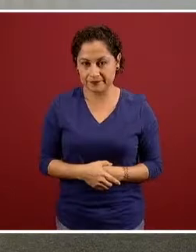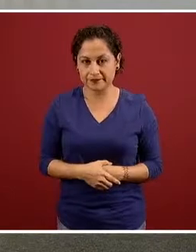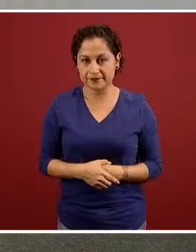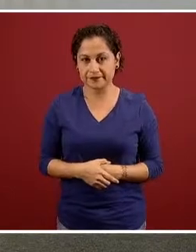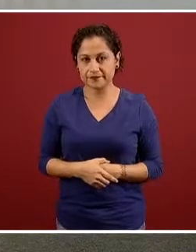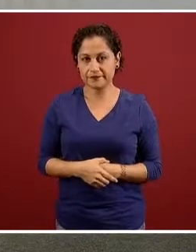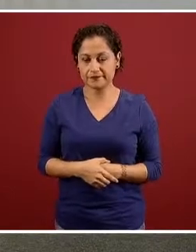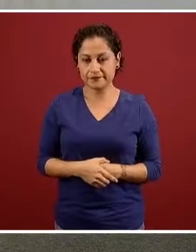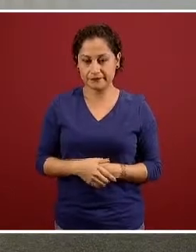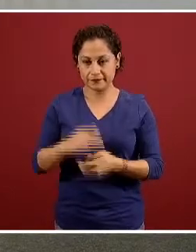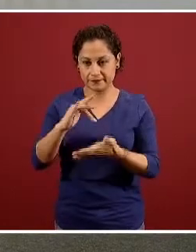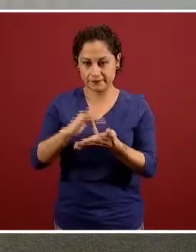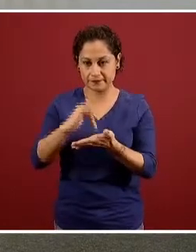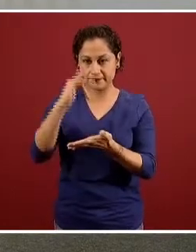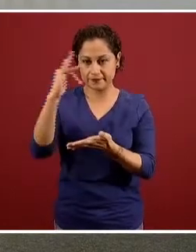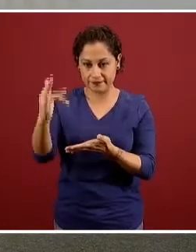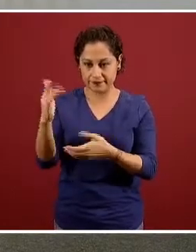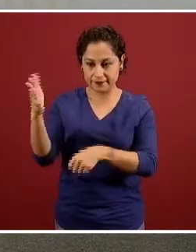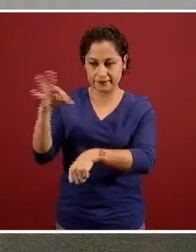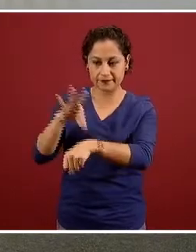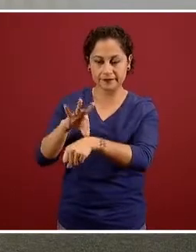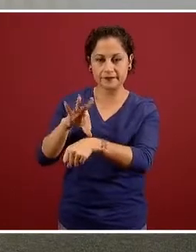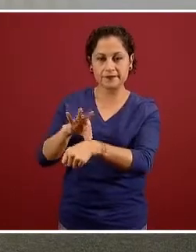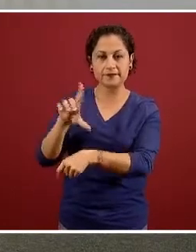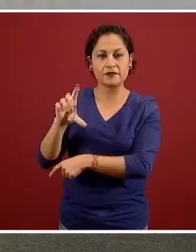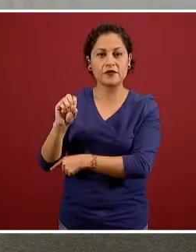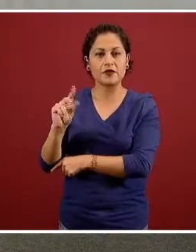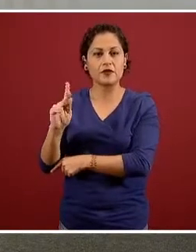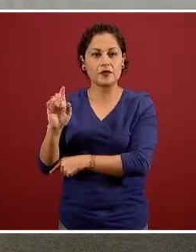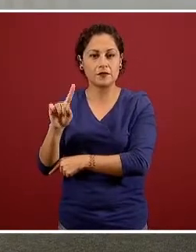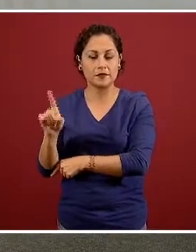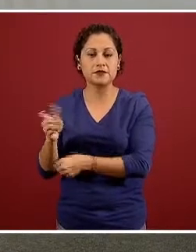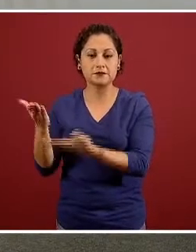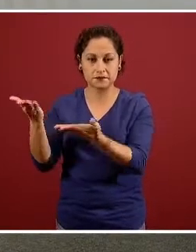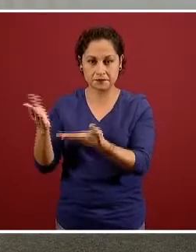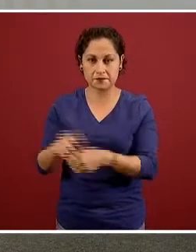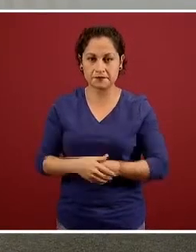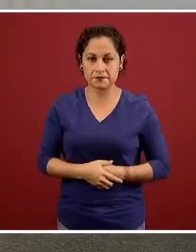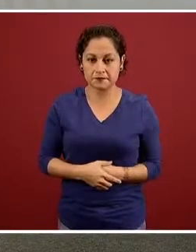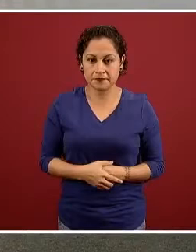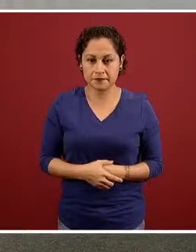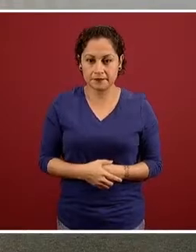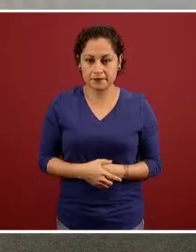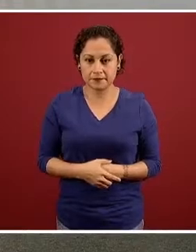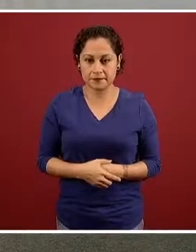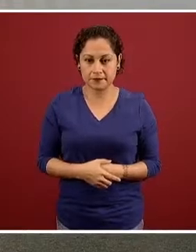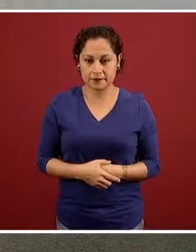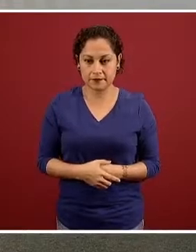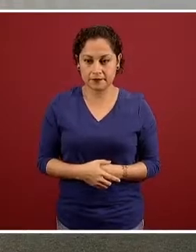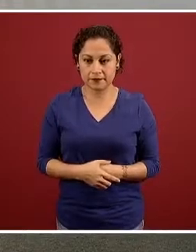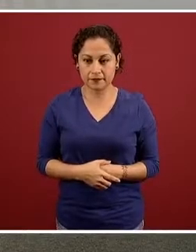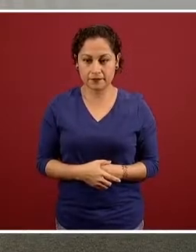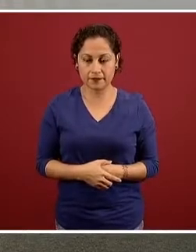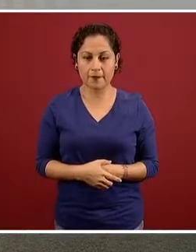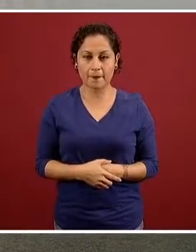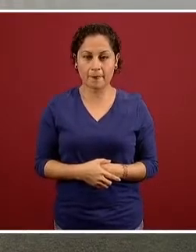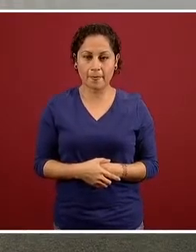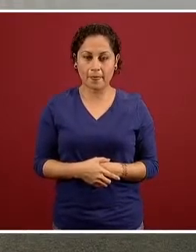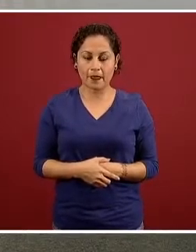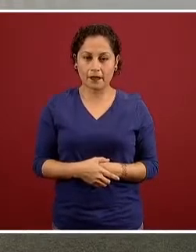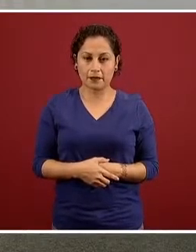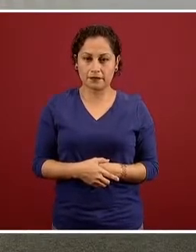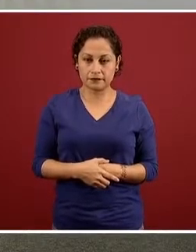Muchas gracias, doctor López-Gatell. Adelante, por favor. Hemos